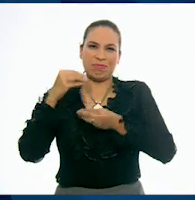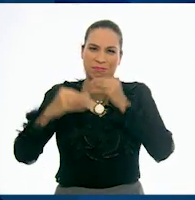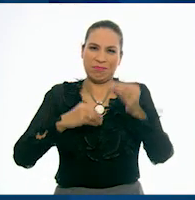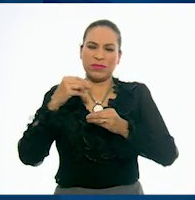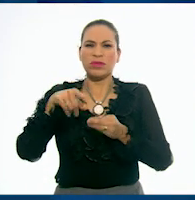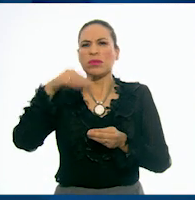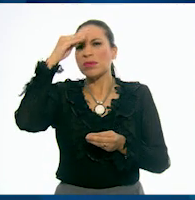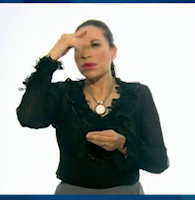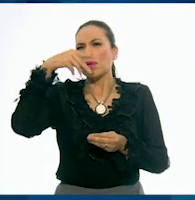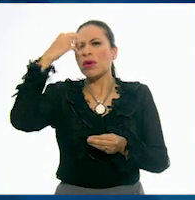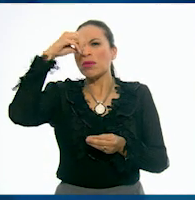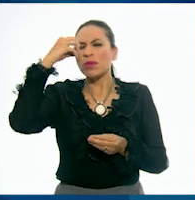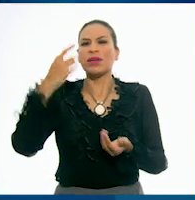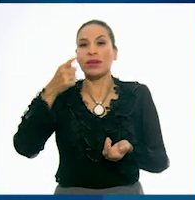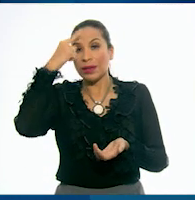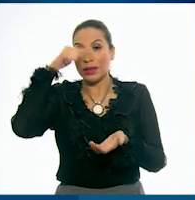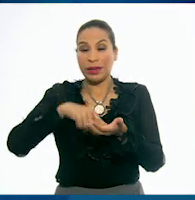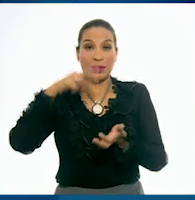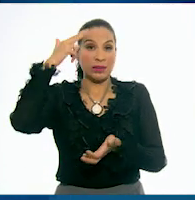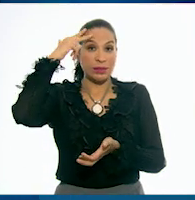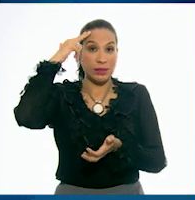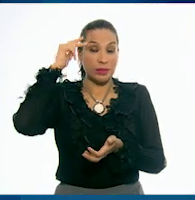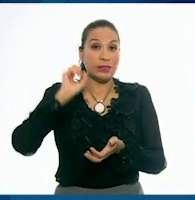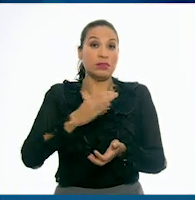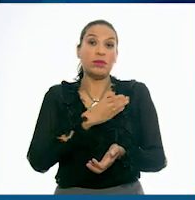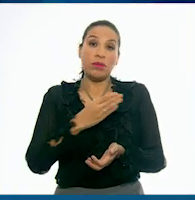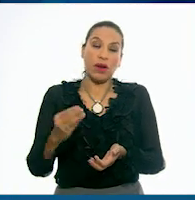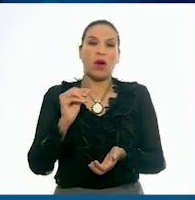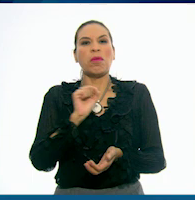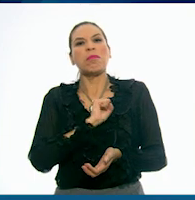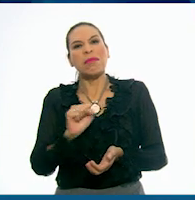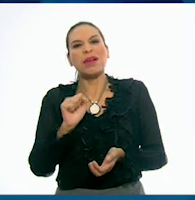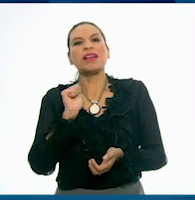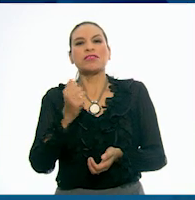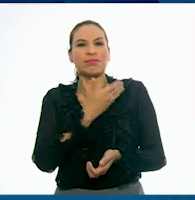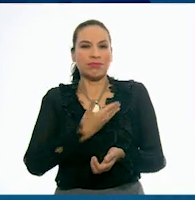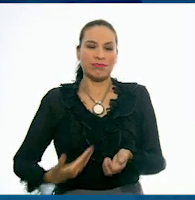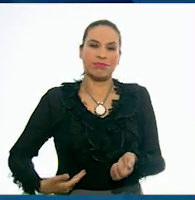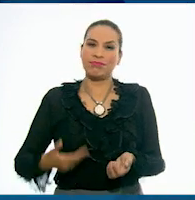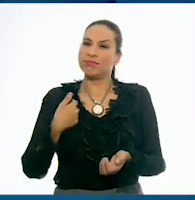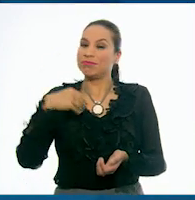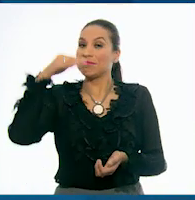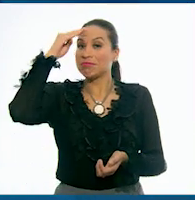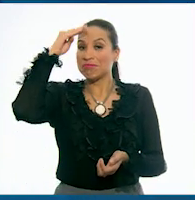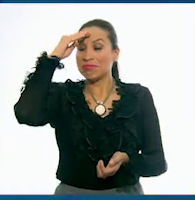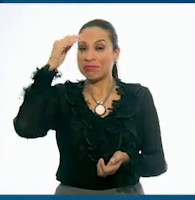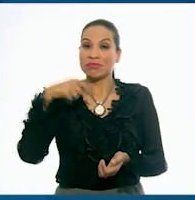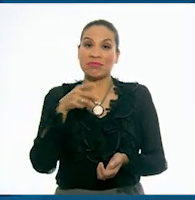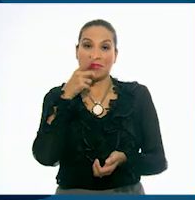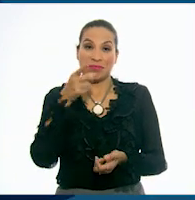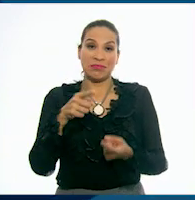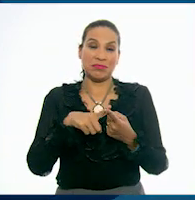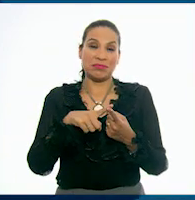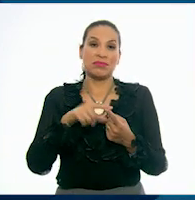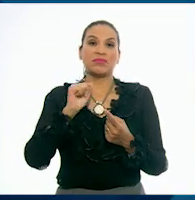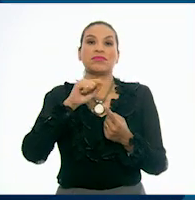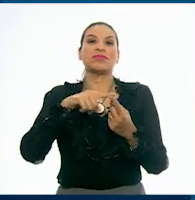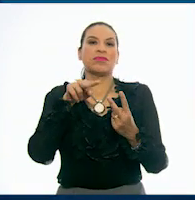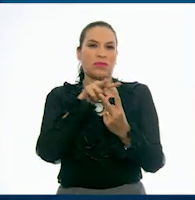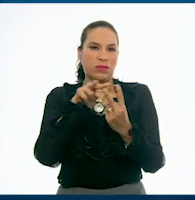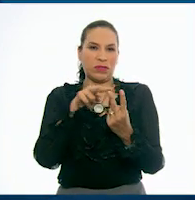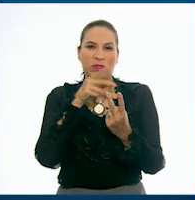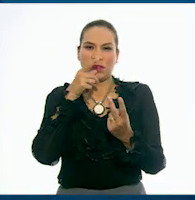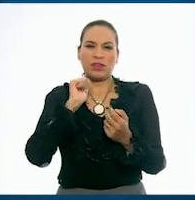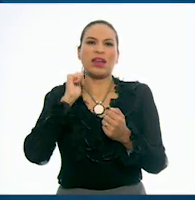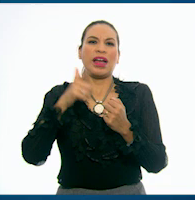¿usted qué opina, don Leopoldo? ¿Cree que Porfirio Díaz fue un buen o un mal presidente? Pues yo nomás pienso que lo que dice Juan de Pedro